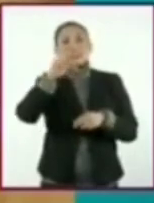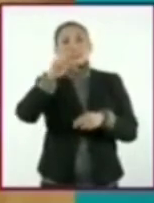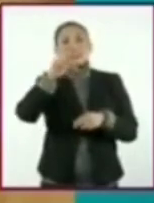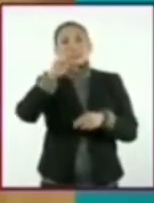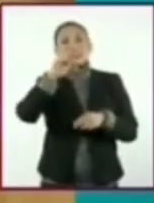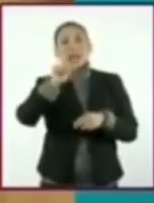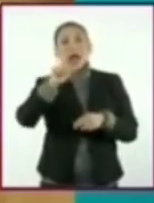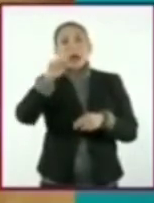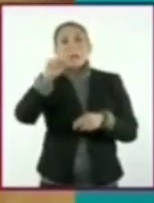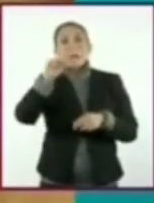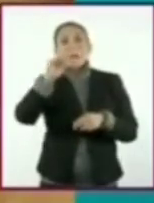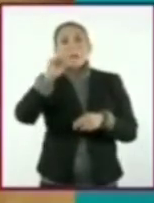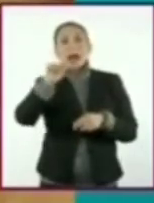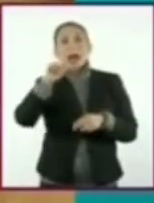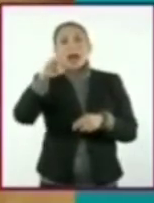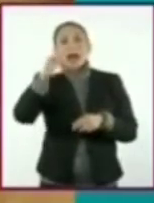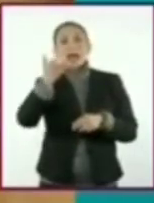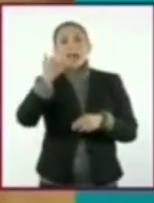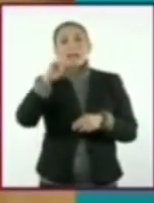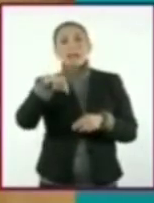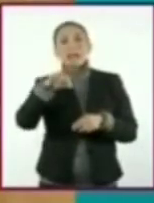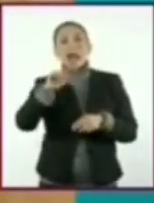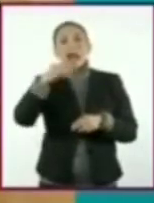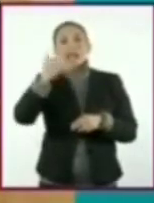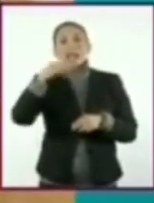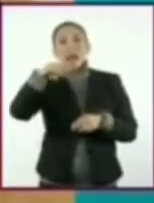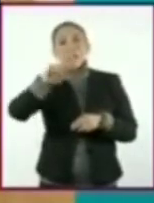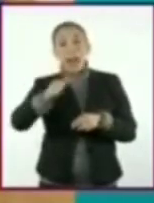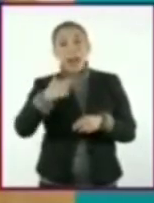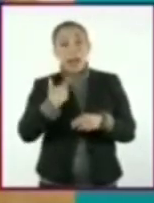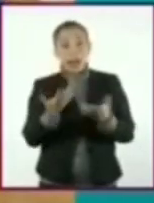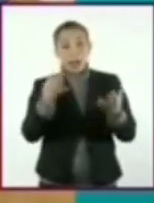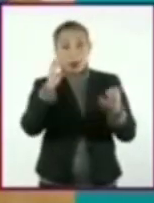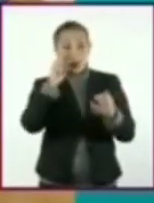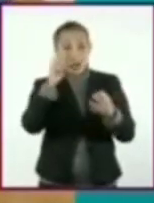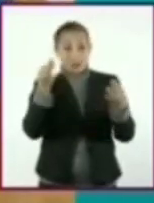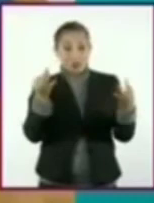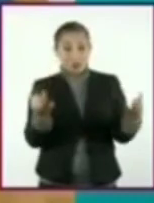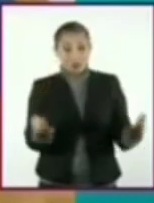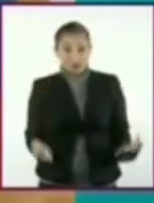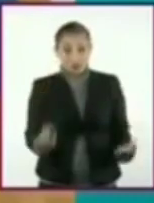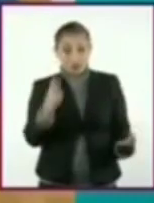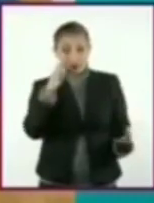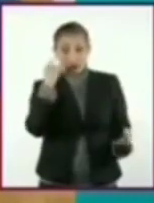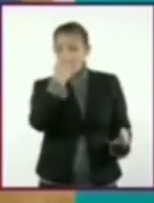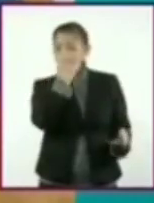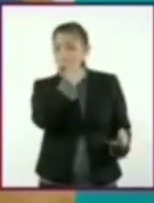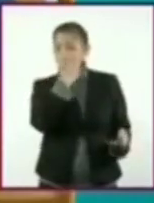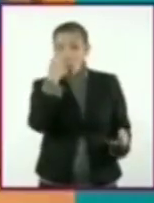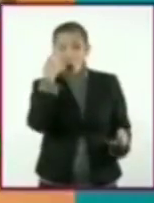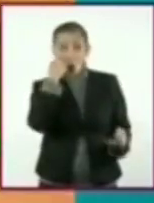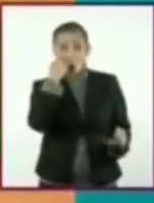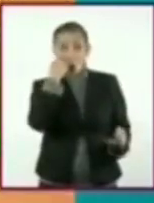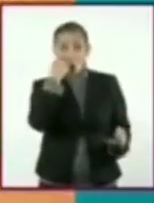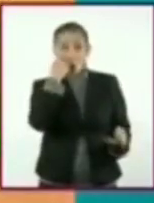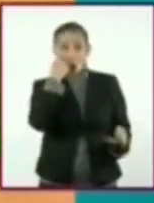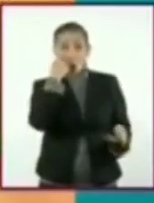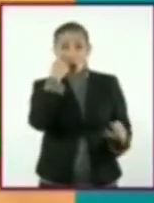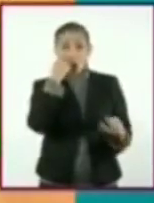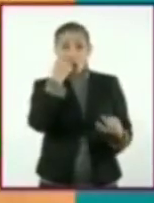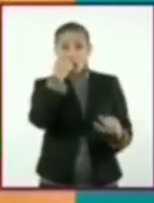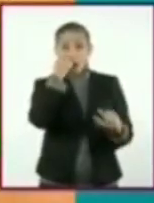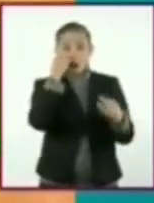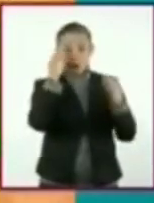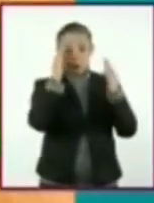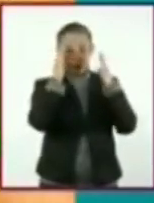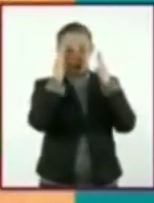Pones tus manos sobre las rodillas, unidos pulgar e índice, tus ojos otra vez orientados al